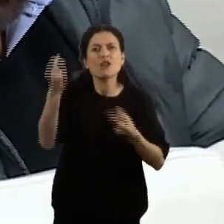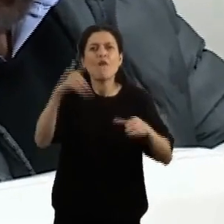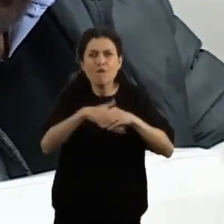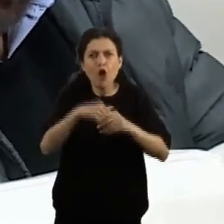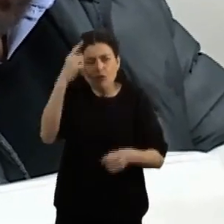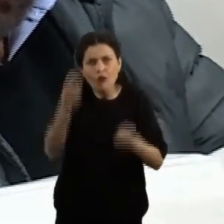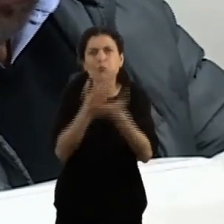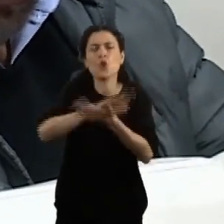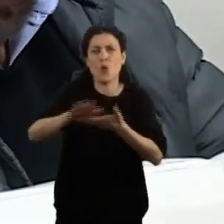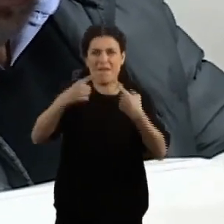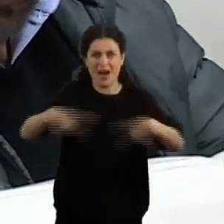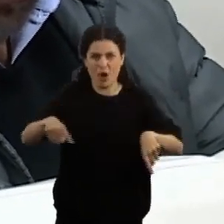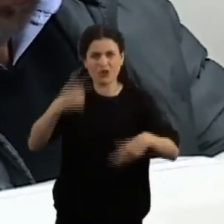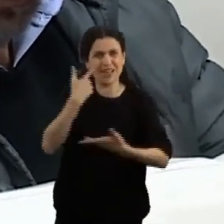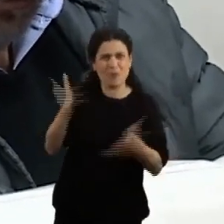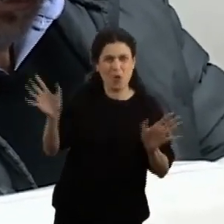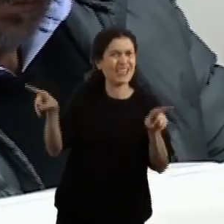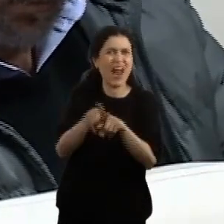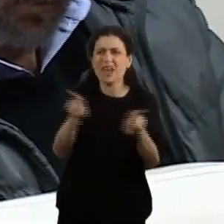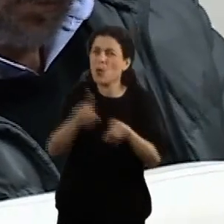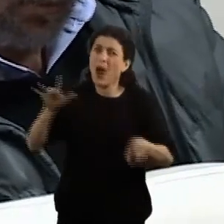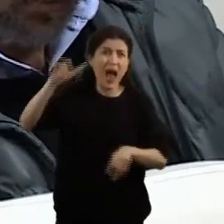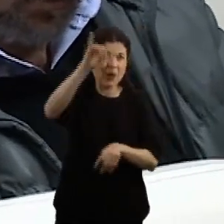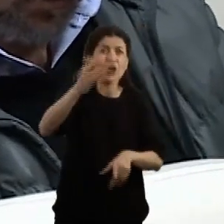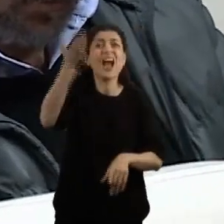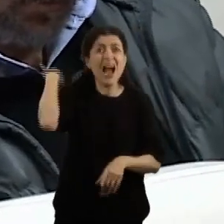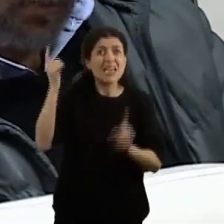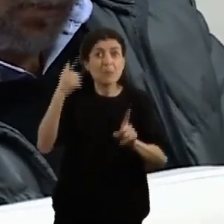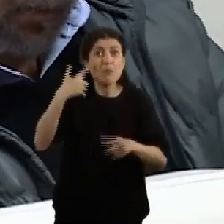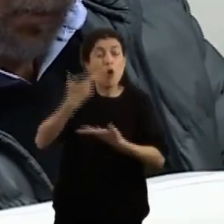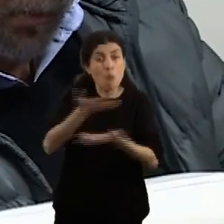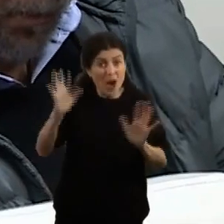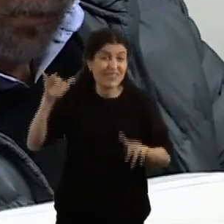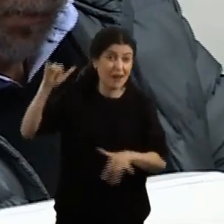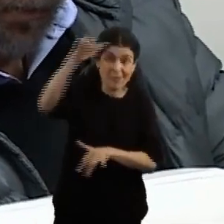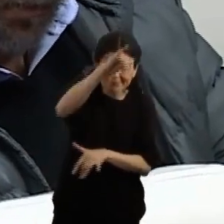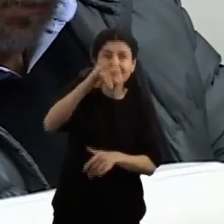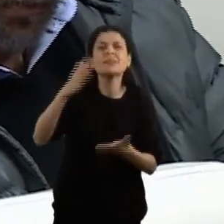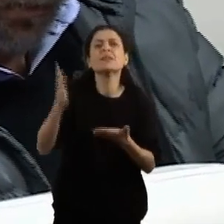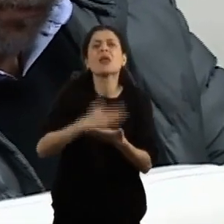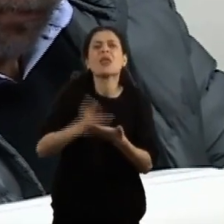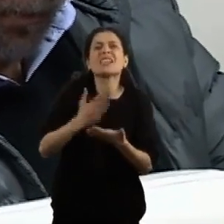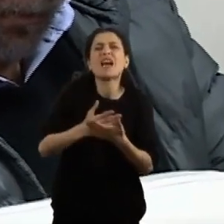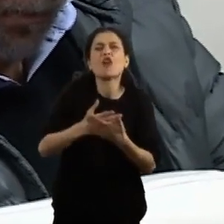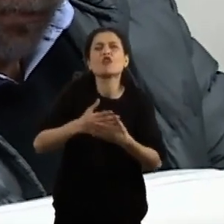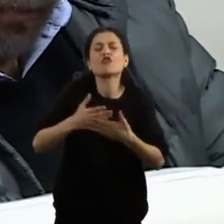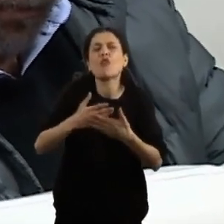desarrollaron, al igual que los aviones que desfilaron por el aire, los desarrollados en la fábrica de aviación de Córdoba.